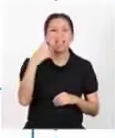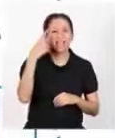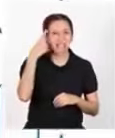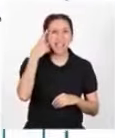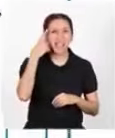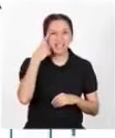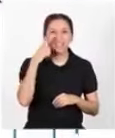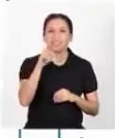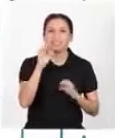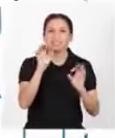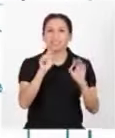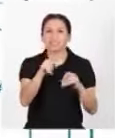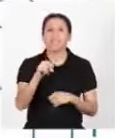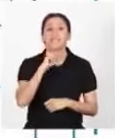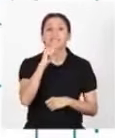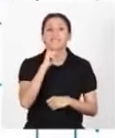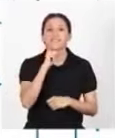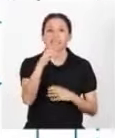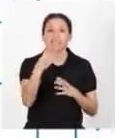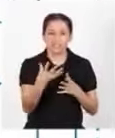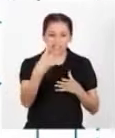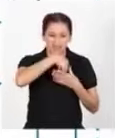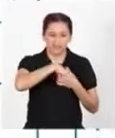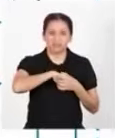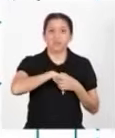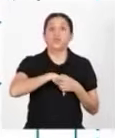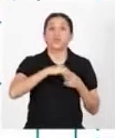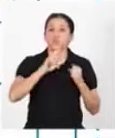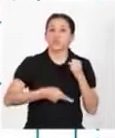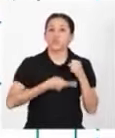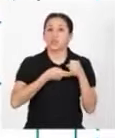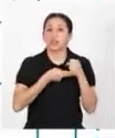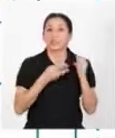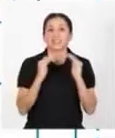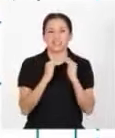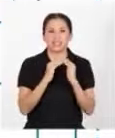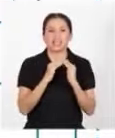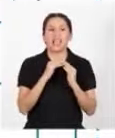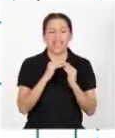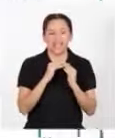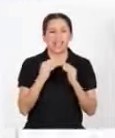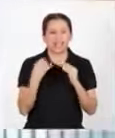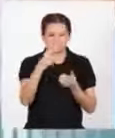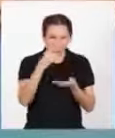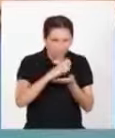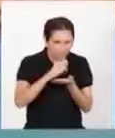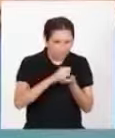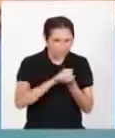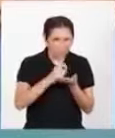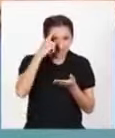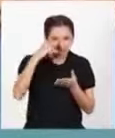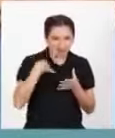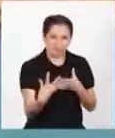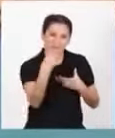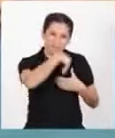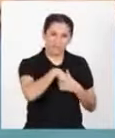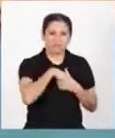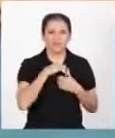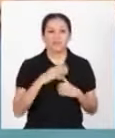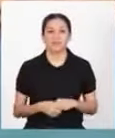¡Esto es justamente lo que nos hace falta hacer en casa! ¡Lo anotaré para